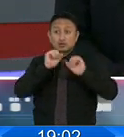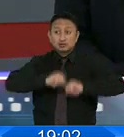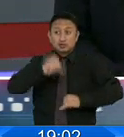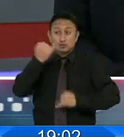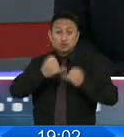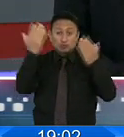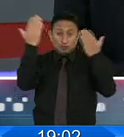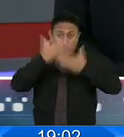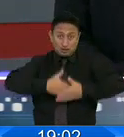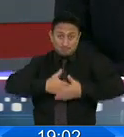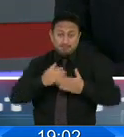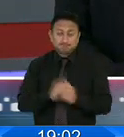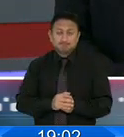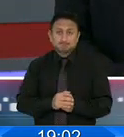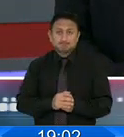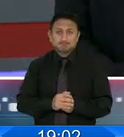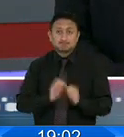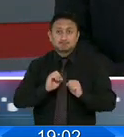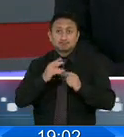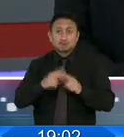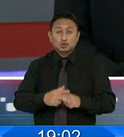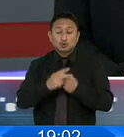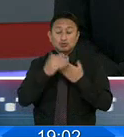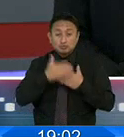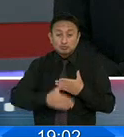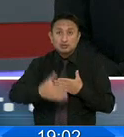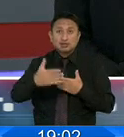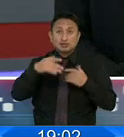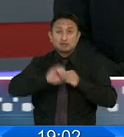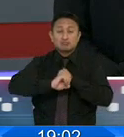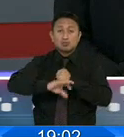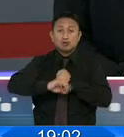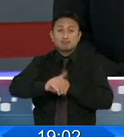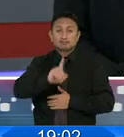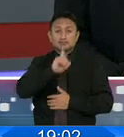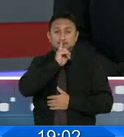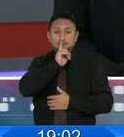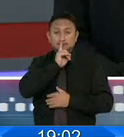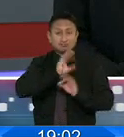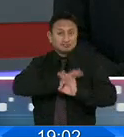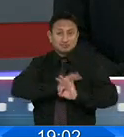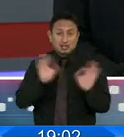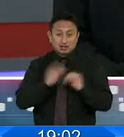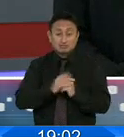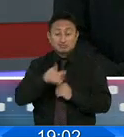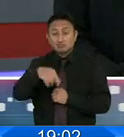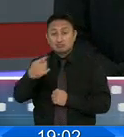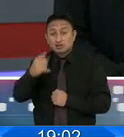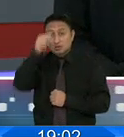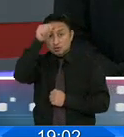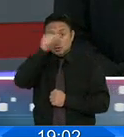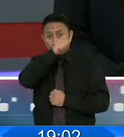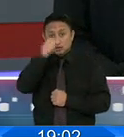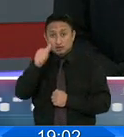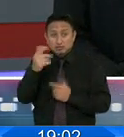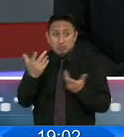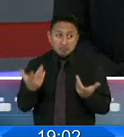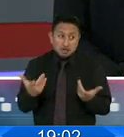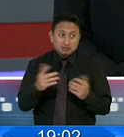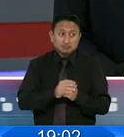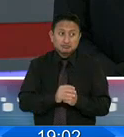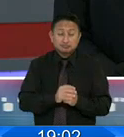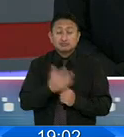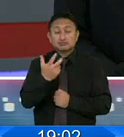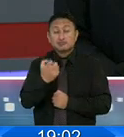se entiende que entramos al silencio electoral y posterior a ello, el día domingo, alrededor o más de 13